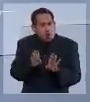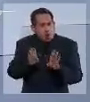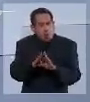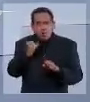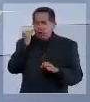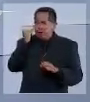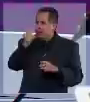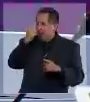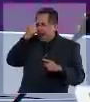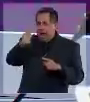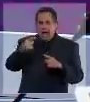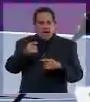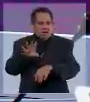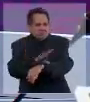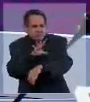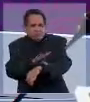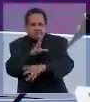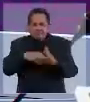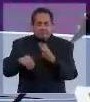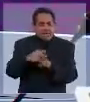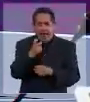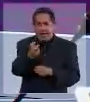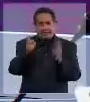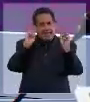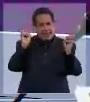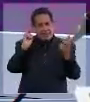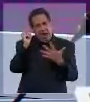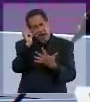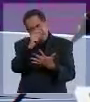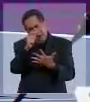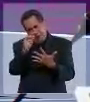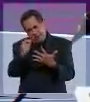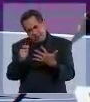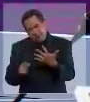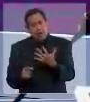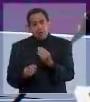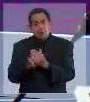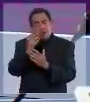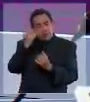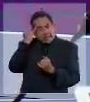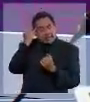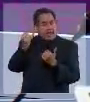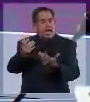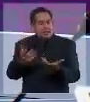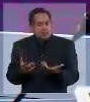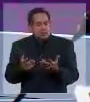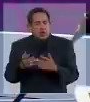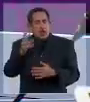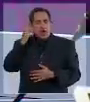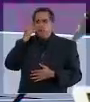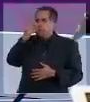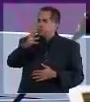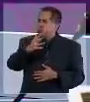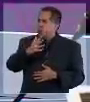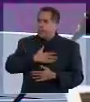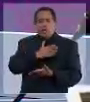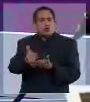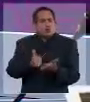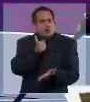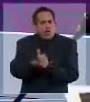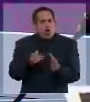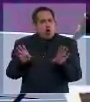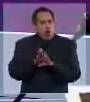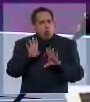los electrodomésticos. O sea, es un tema profundamente innovador. Tiene que ver con cómo queremos que sean nuestras ciudades, cómo